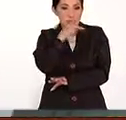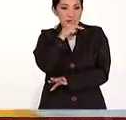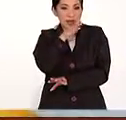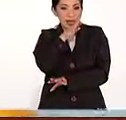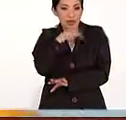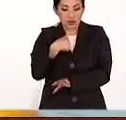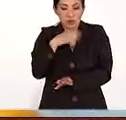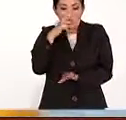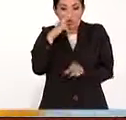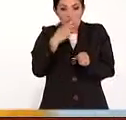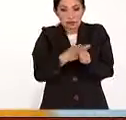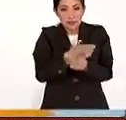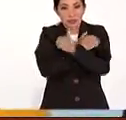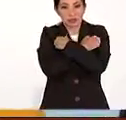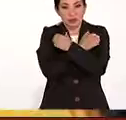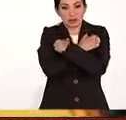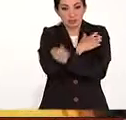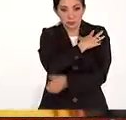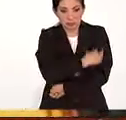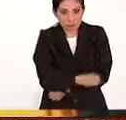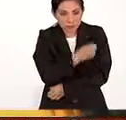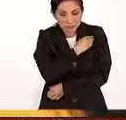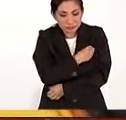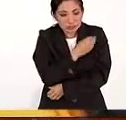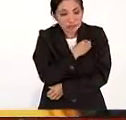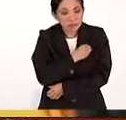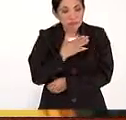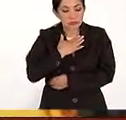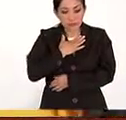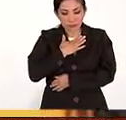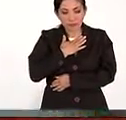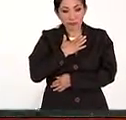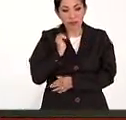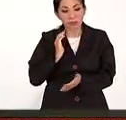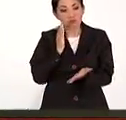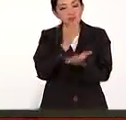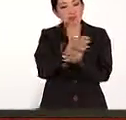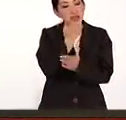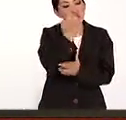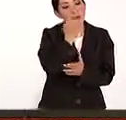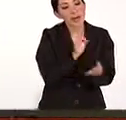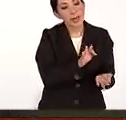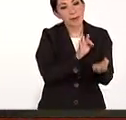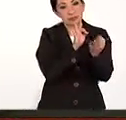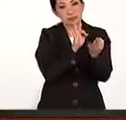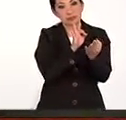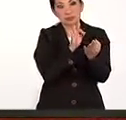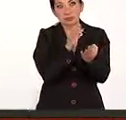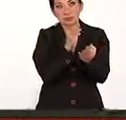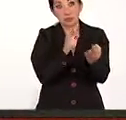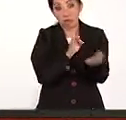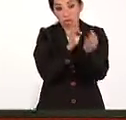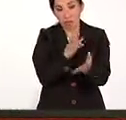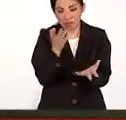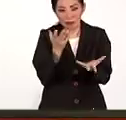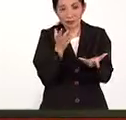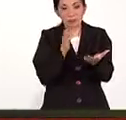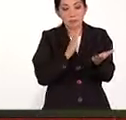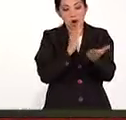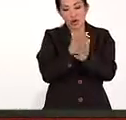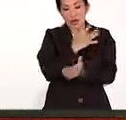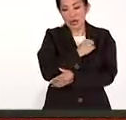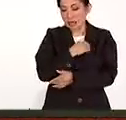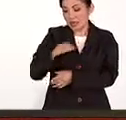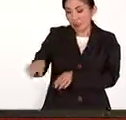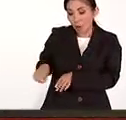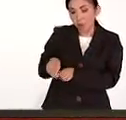soy responsable de la educación de mi hijo y me confrontó a las espuelas pero no no es una buena palabra pero bueno el hijo